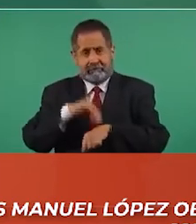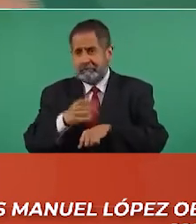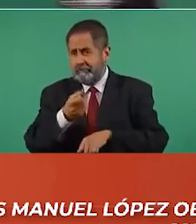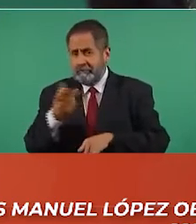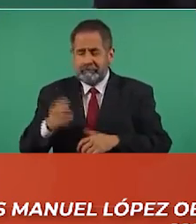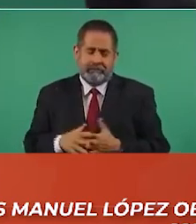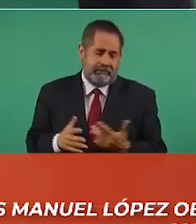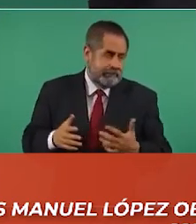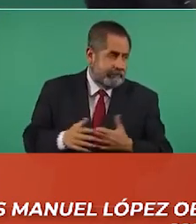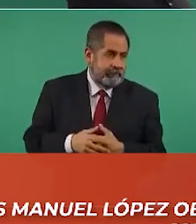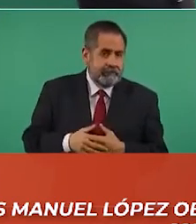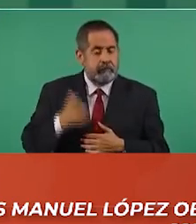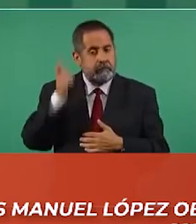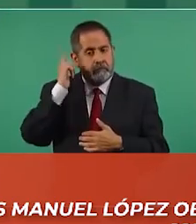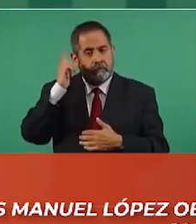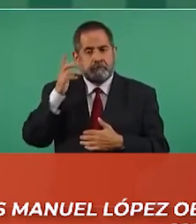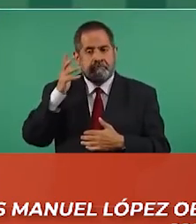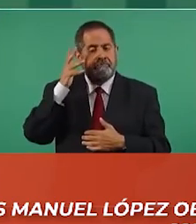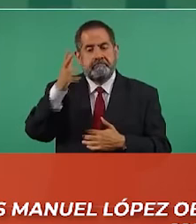Ojalá y los